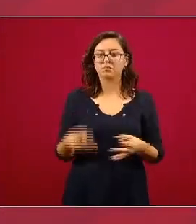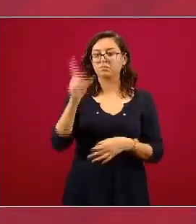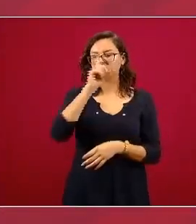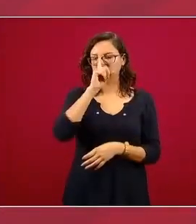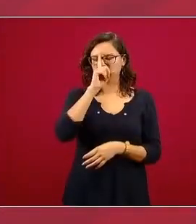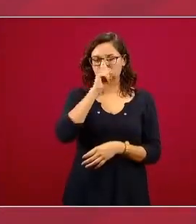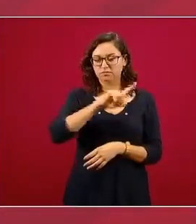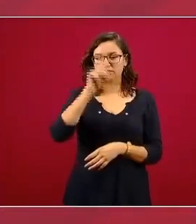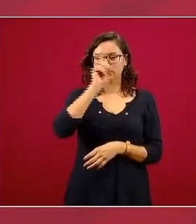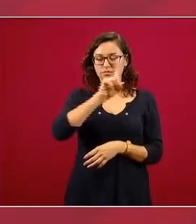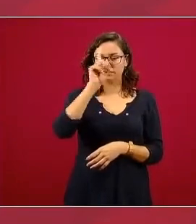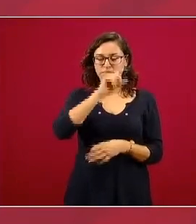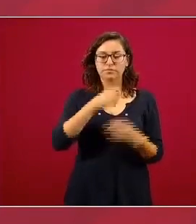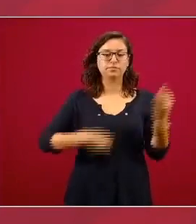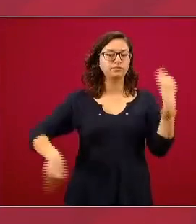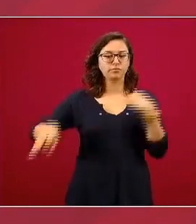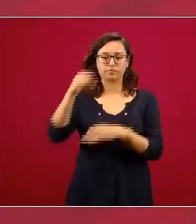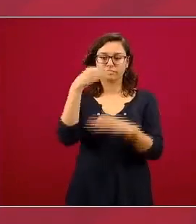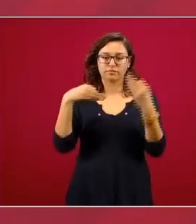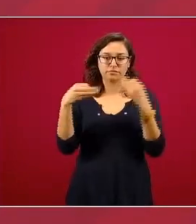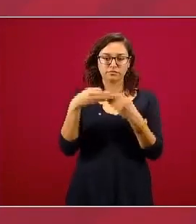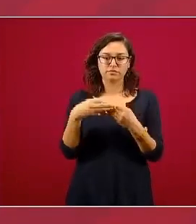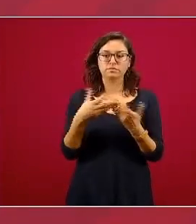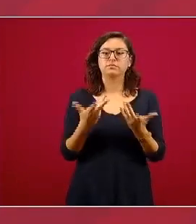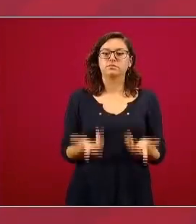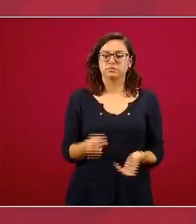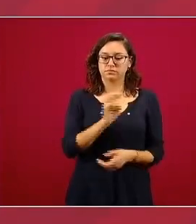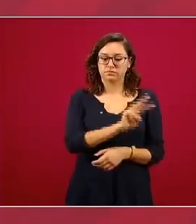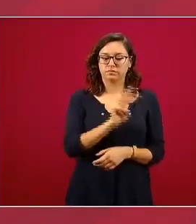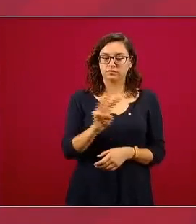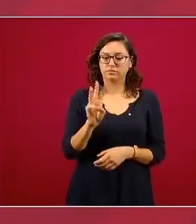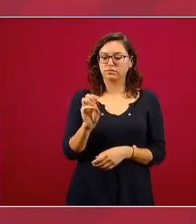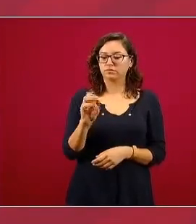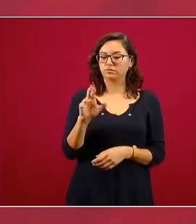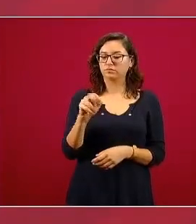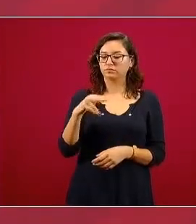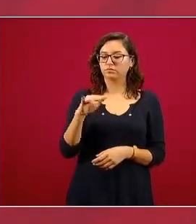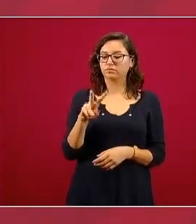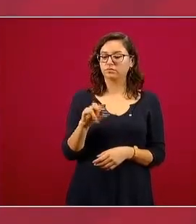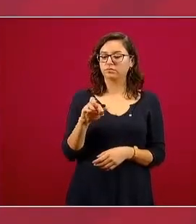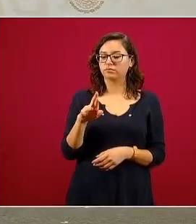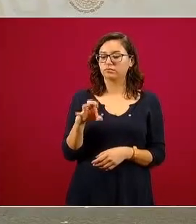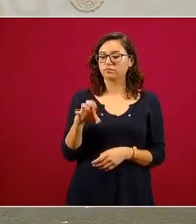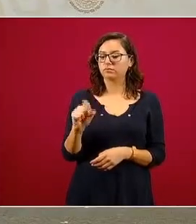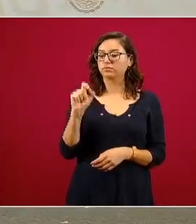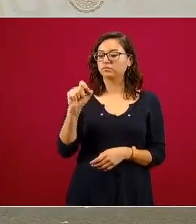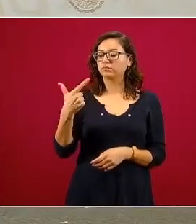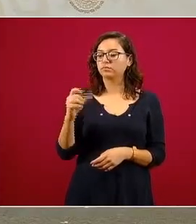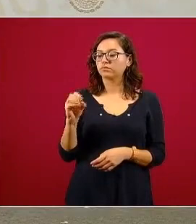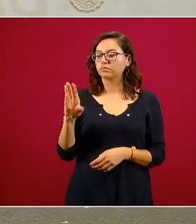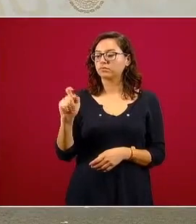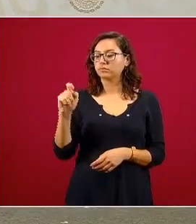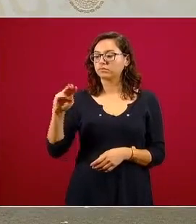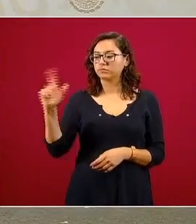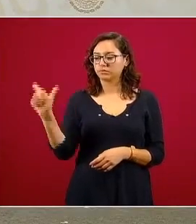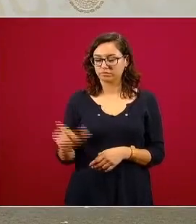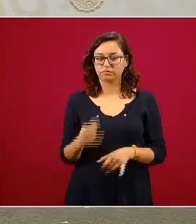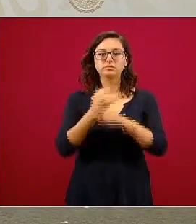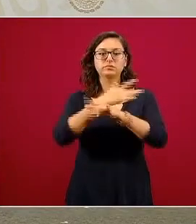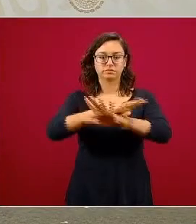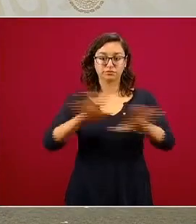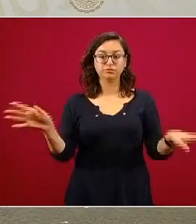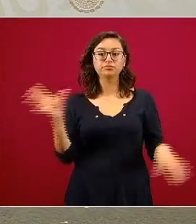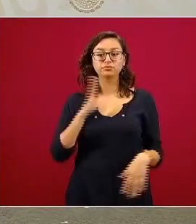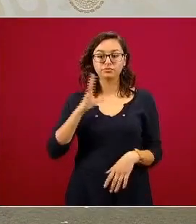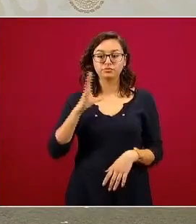cierto, todas estas están publicadas en la página de coronavirus.gov.mx y se pueden consultar ahí de esa